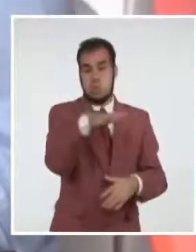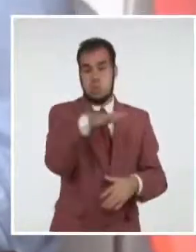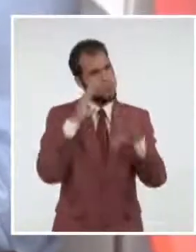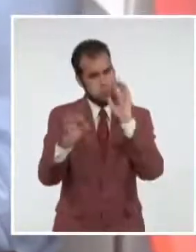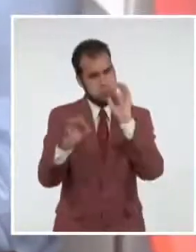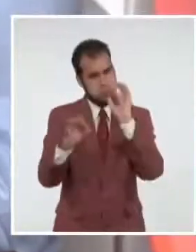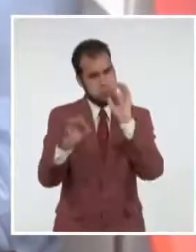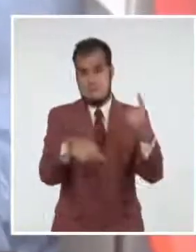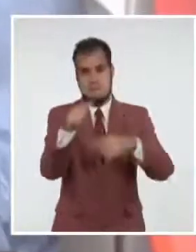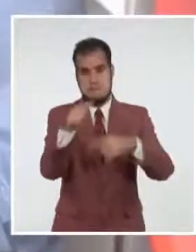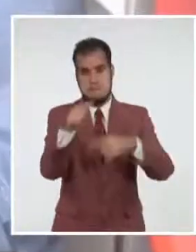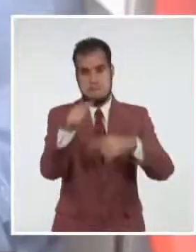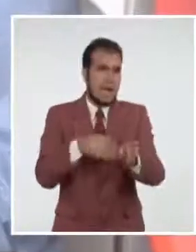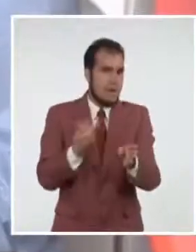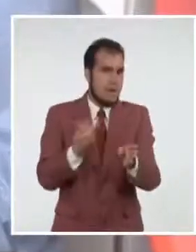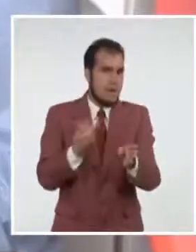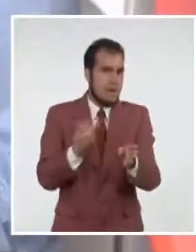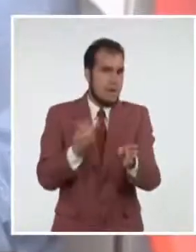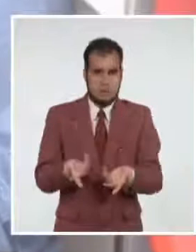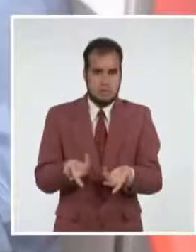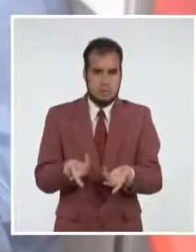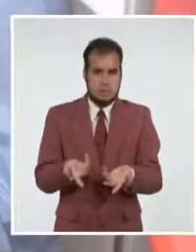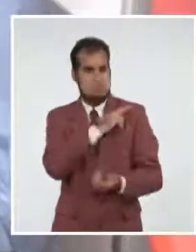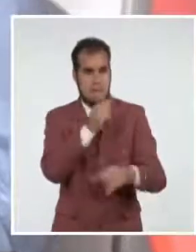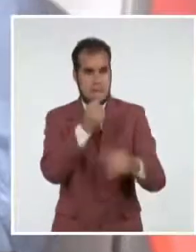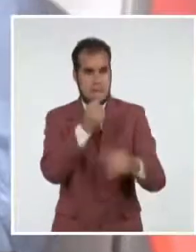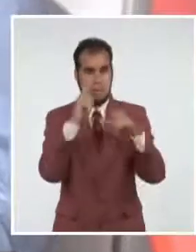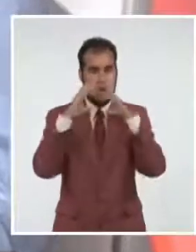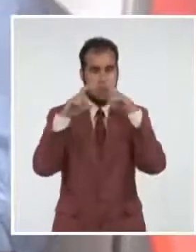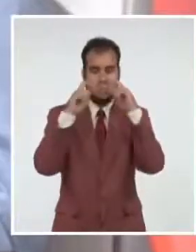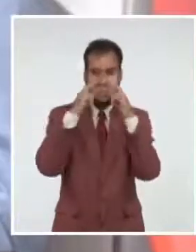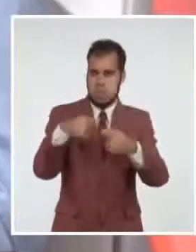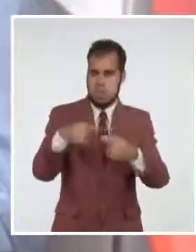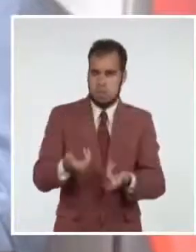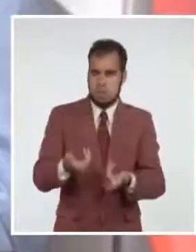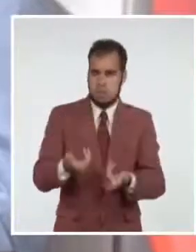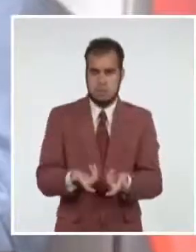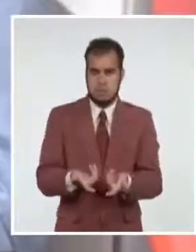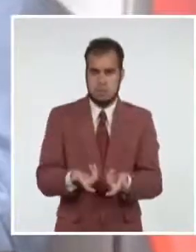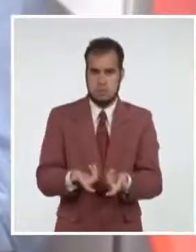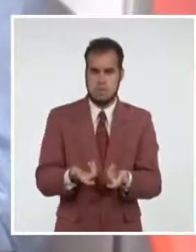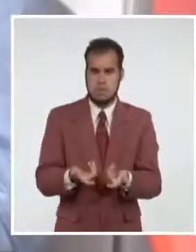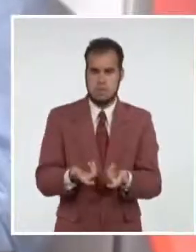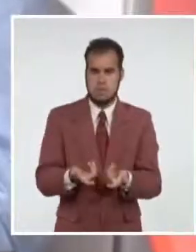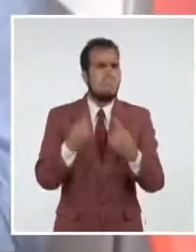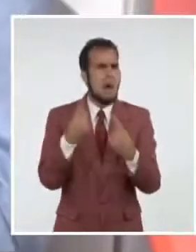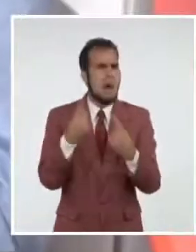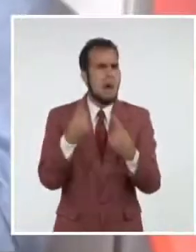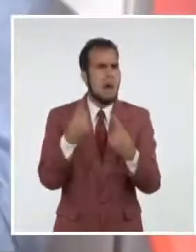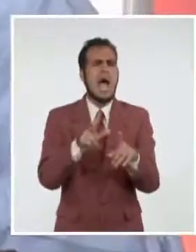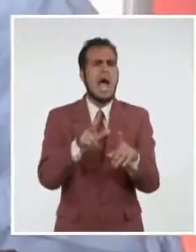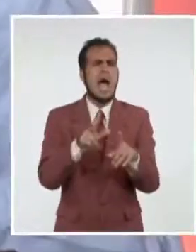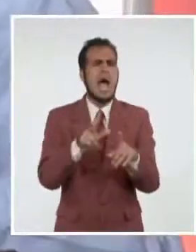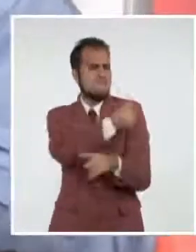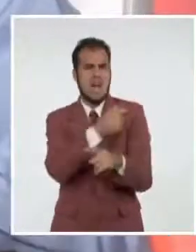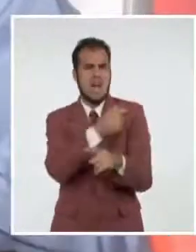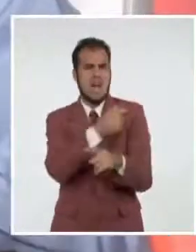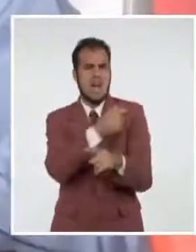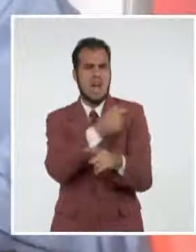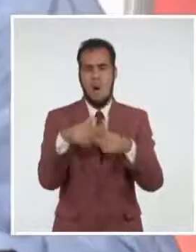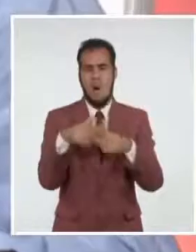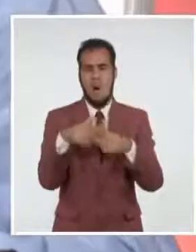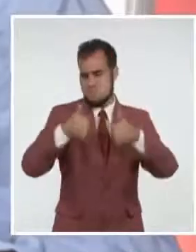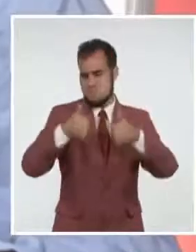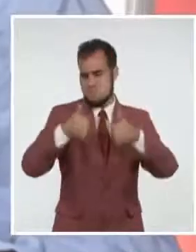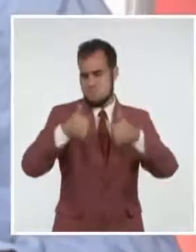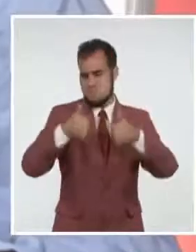autorresponsabilidad mucho mayor que la que estamos teniendo, porque no todo lo va a resolver la vacuna, como ya se explicó aquí. Ahora, de los parámetros, ya